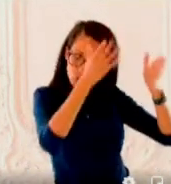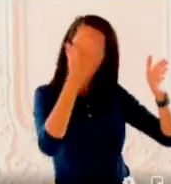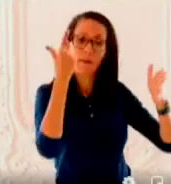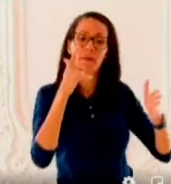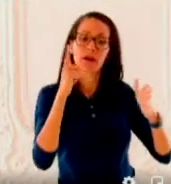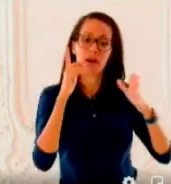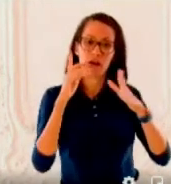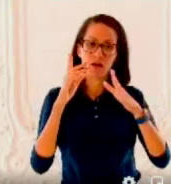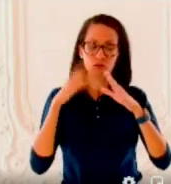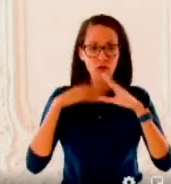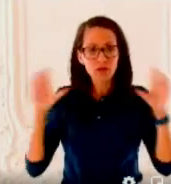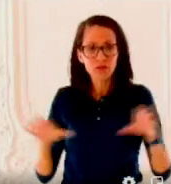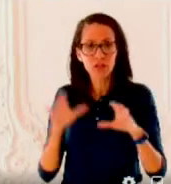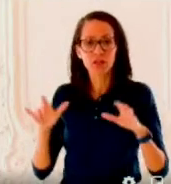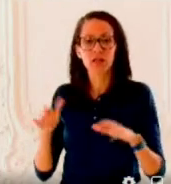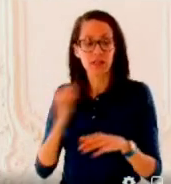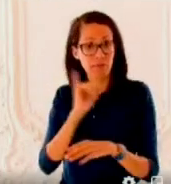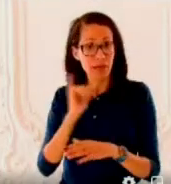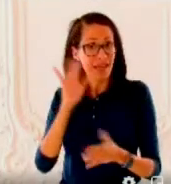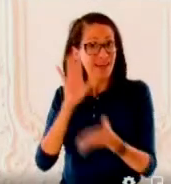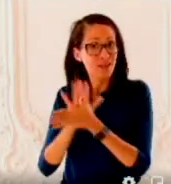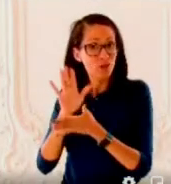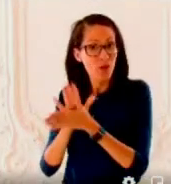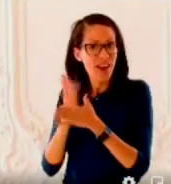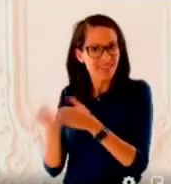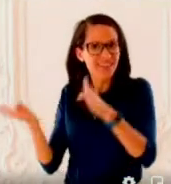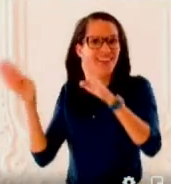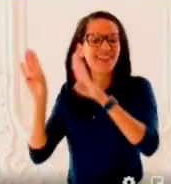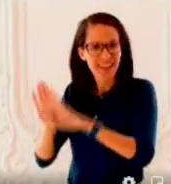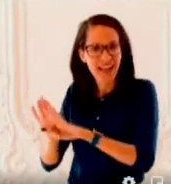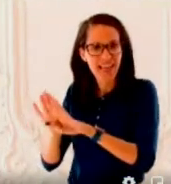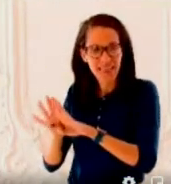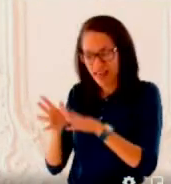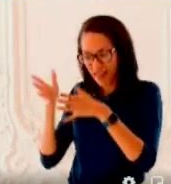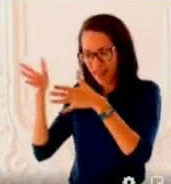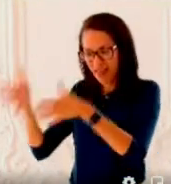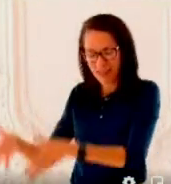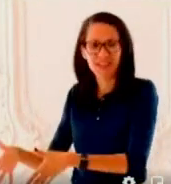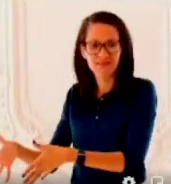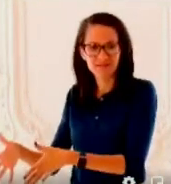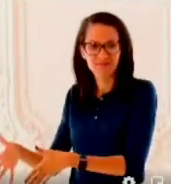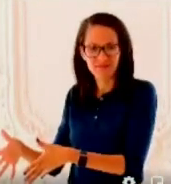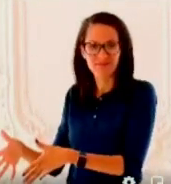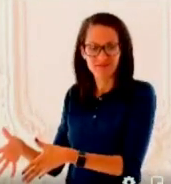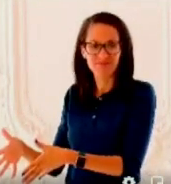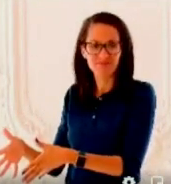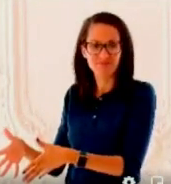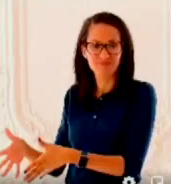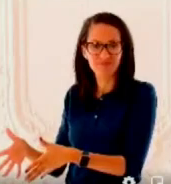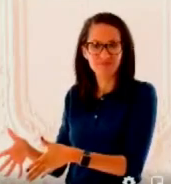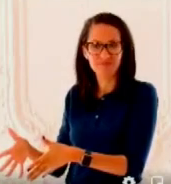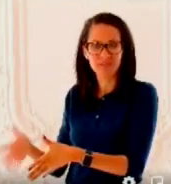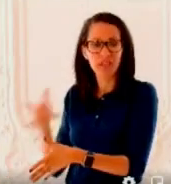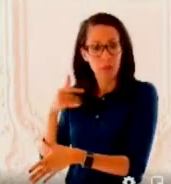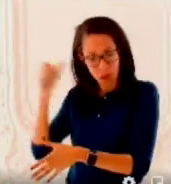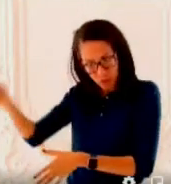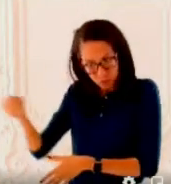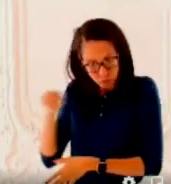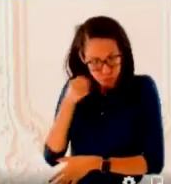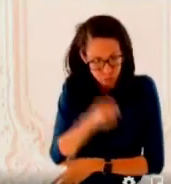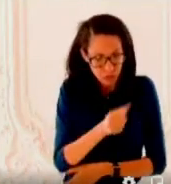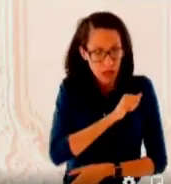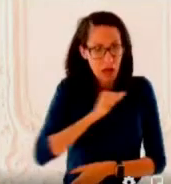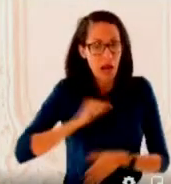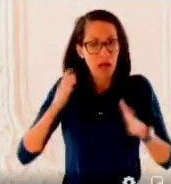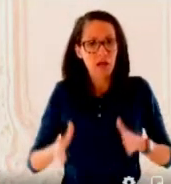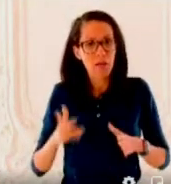reclamos de alcaldes de que hay escuelas cerradas, abandonadas, que pudieran pasar a manos de los alcaldes para